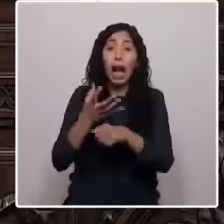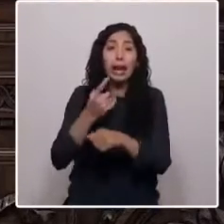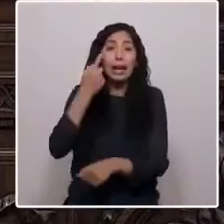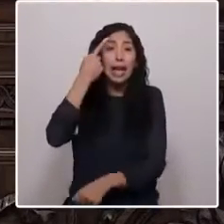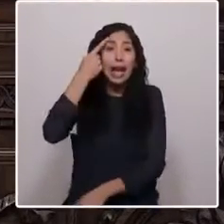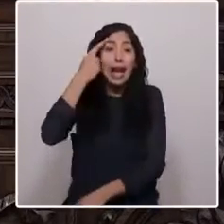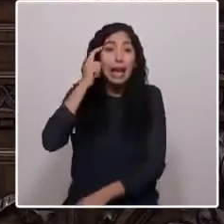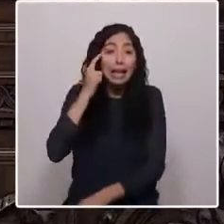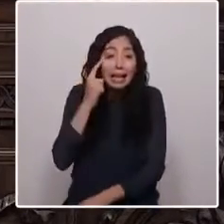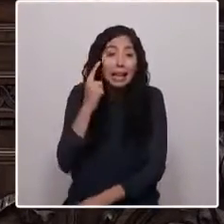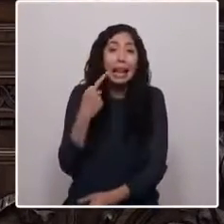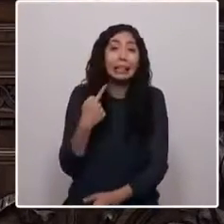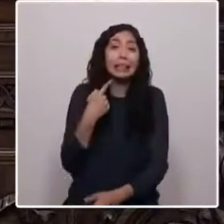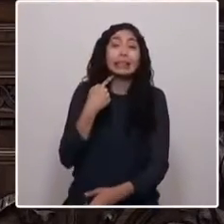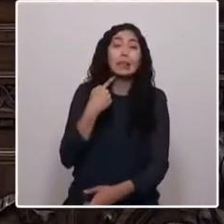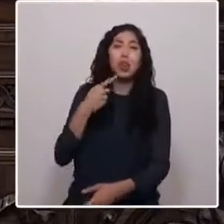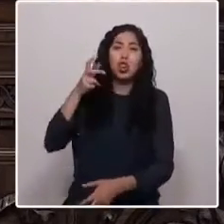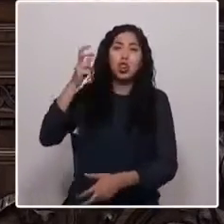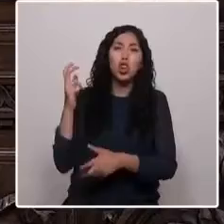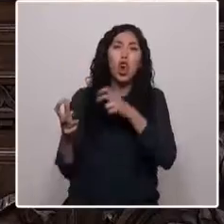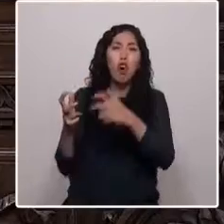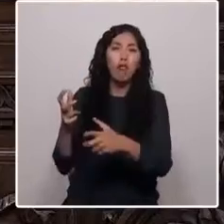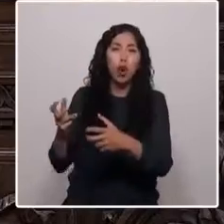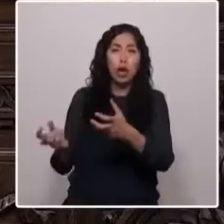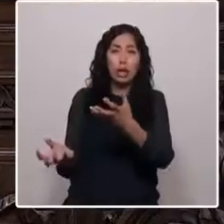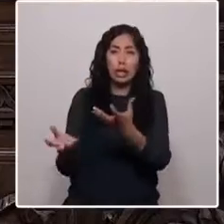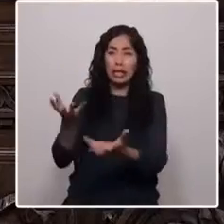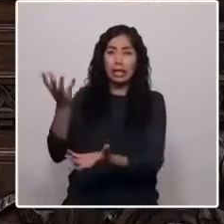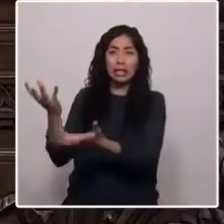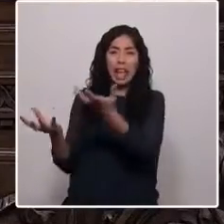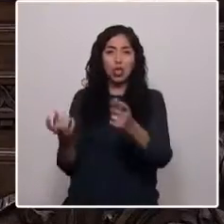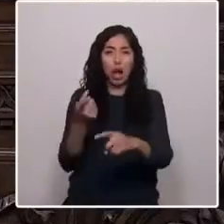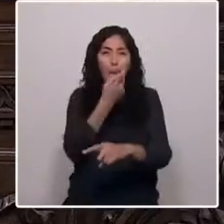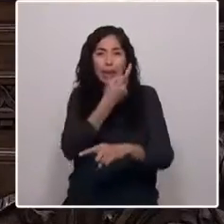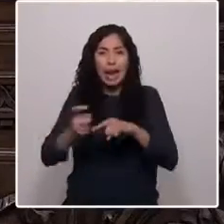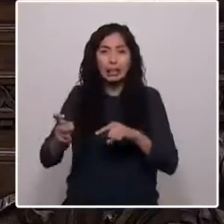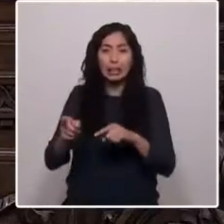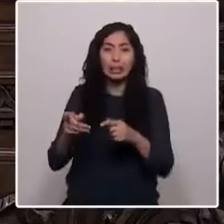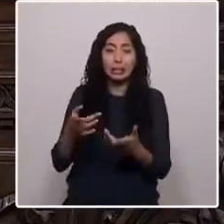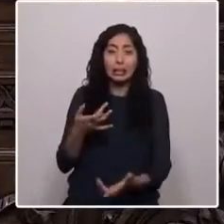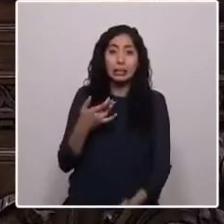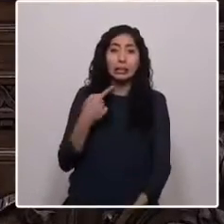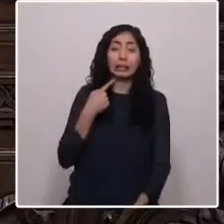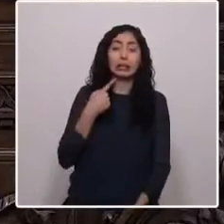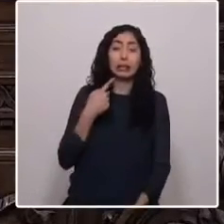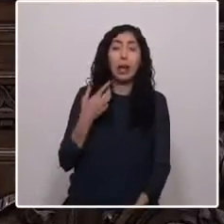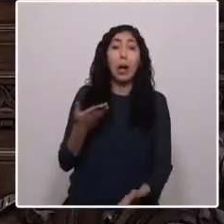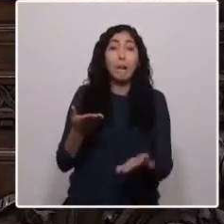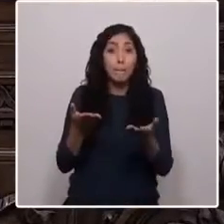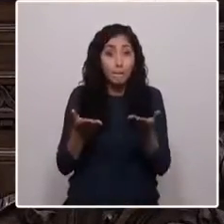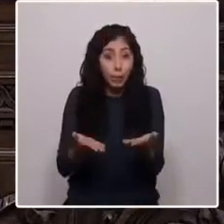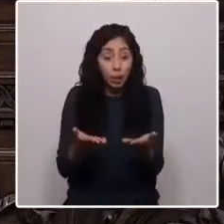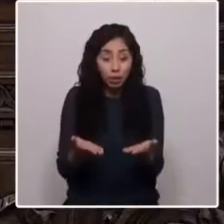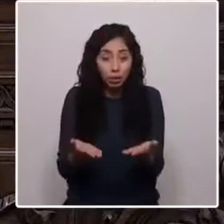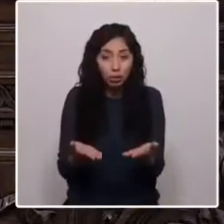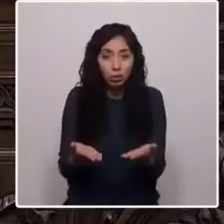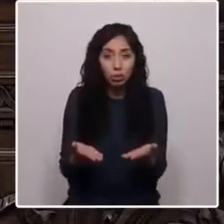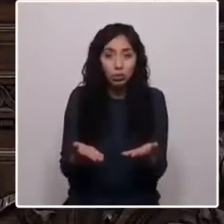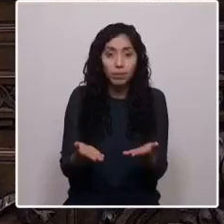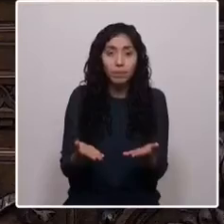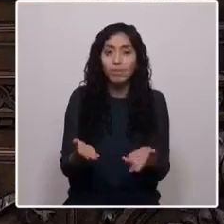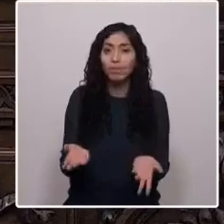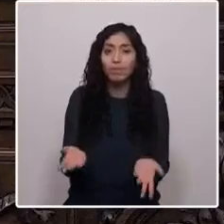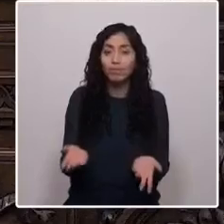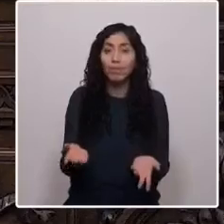saqueos, robos, incendios y amenazas. Por eso no daba ni dará